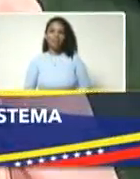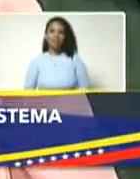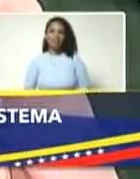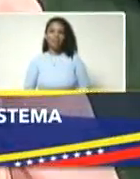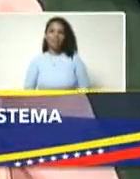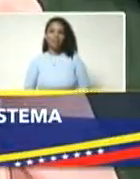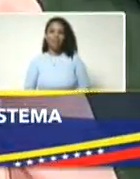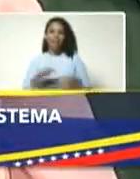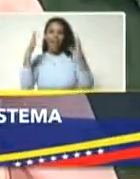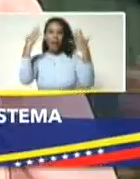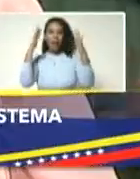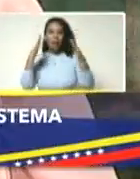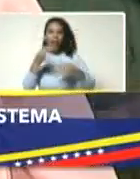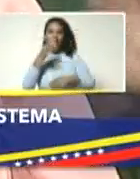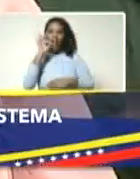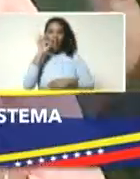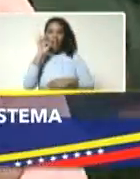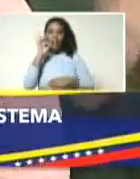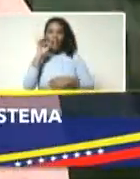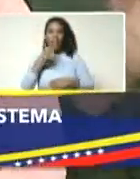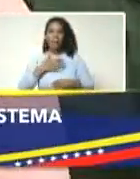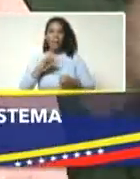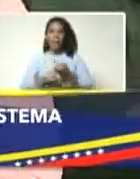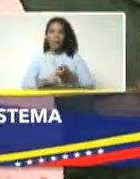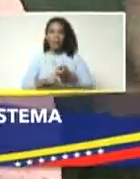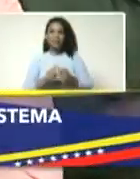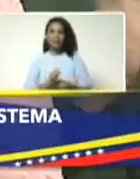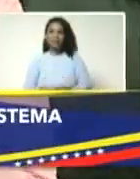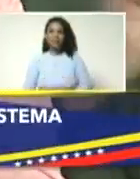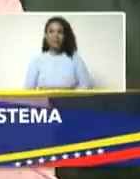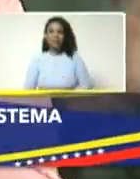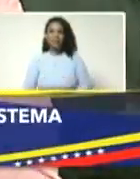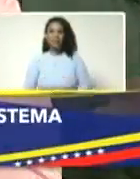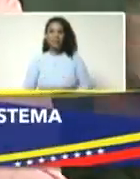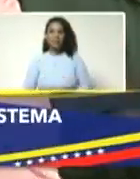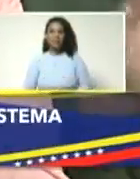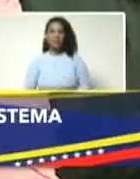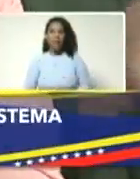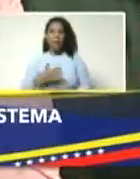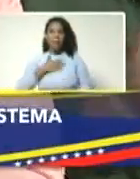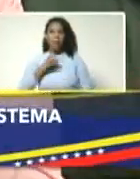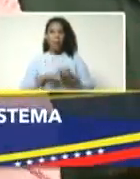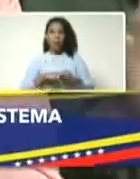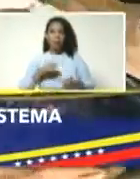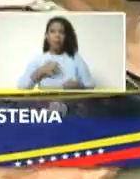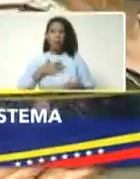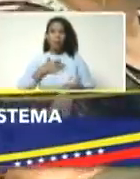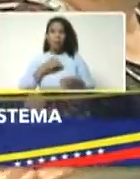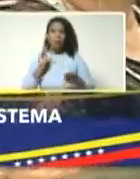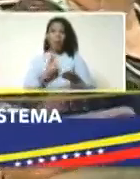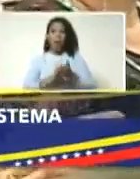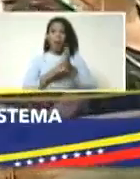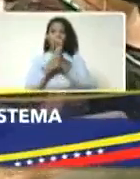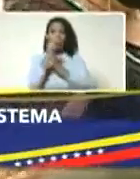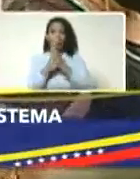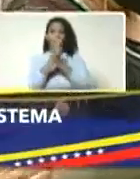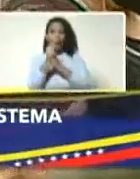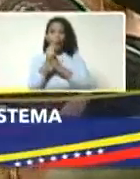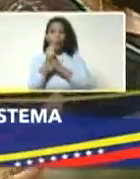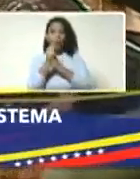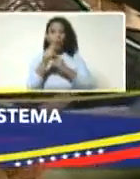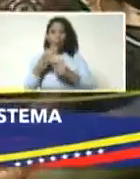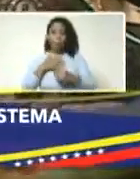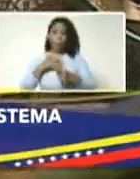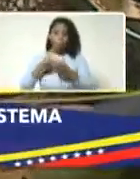Ay, un aplauso por el café, Silita, vale. ¿Ah? Silita pudiera montar un emprendimiento. Ah,